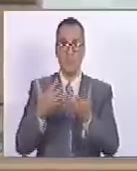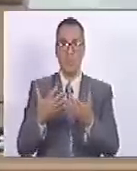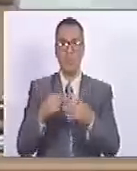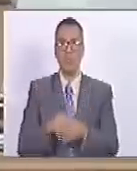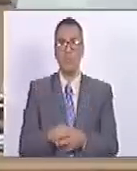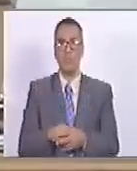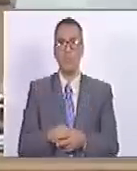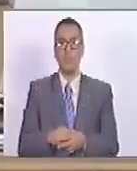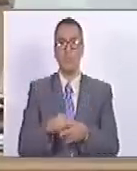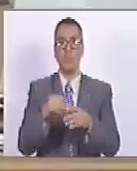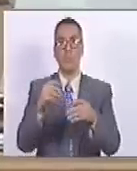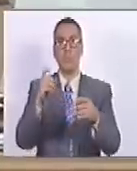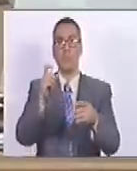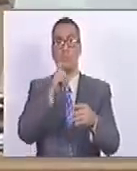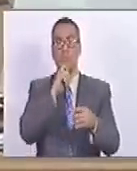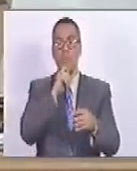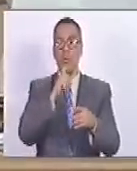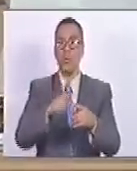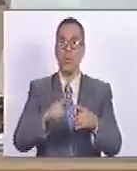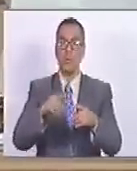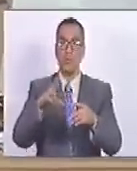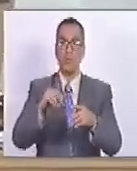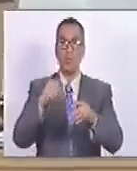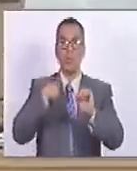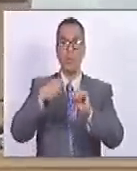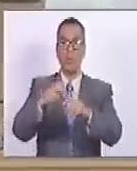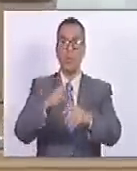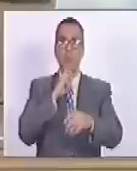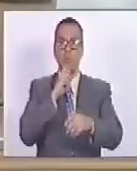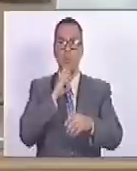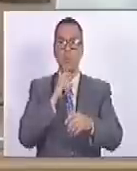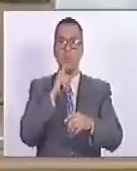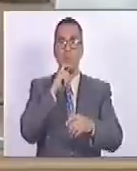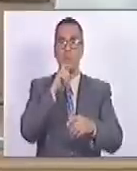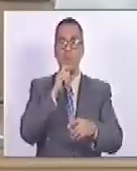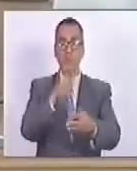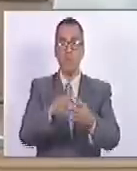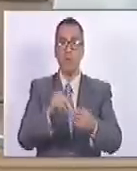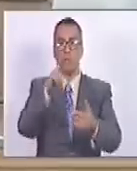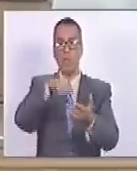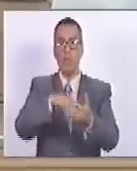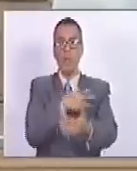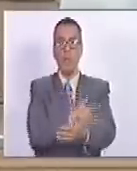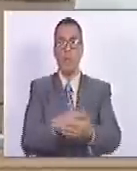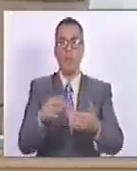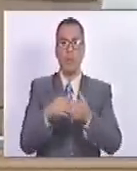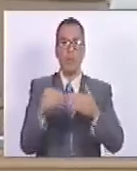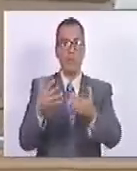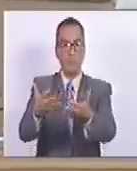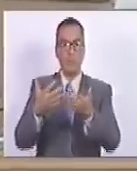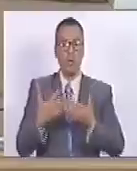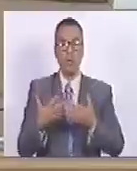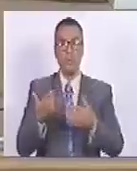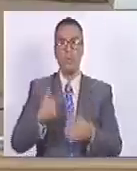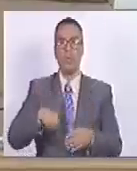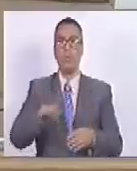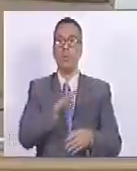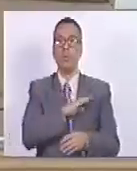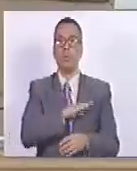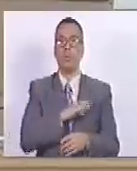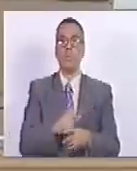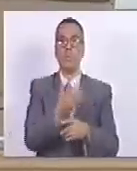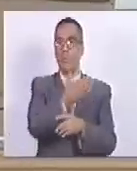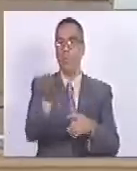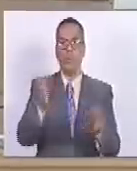Devuélvanos el oro ilegalmente retenido en Inglaterra por valor de 2 mil millones, de más de 2 mil millones de dólares. Devuélvanlos. Son nuestros, no